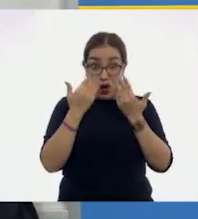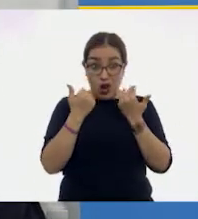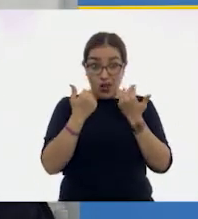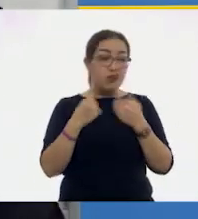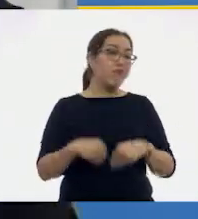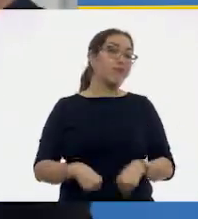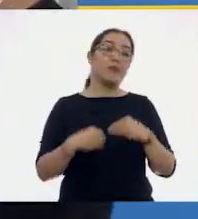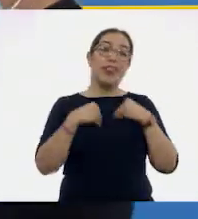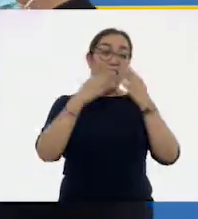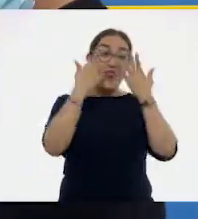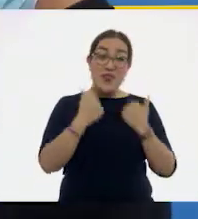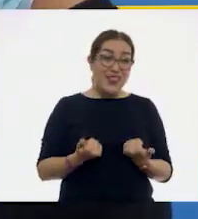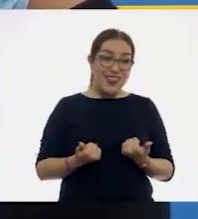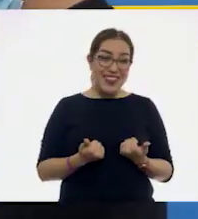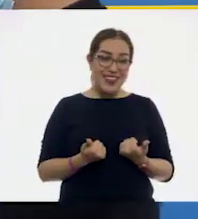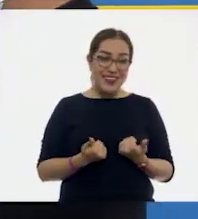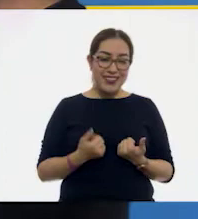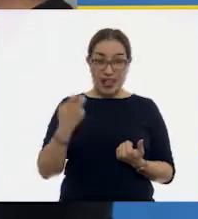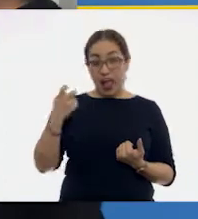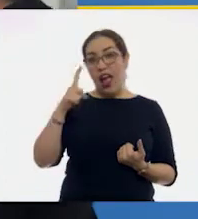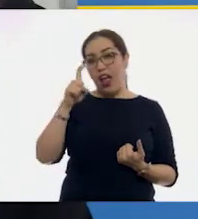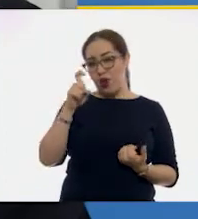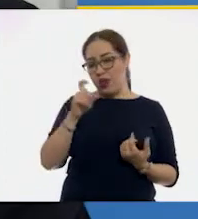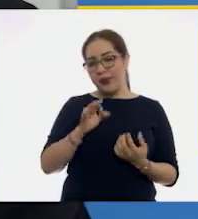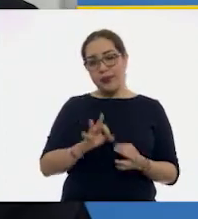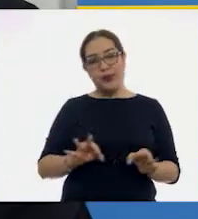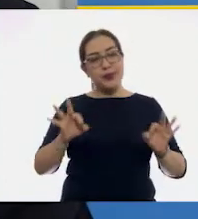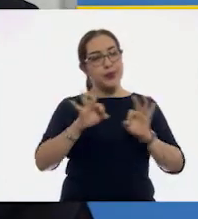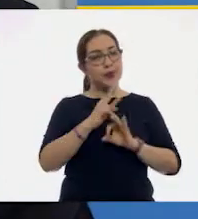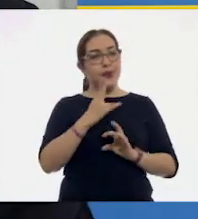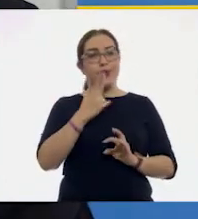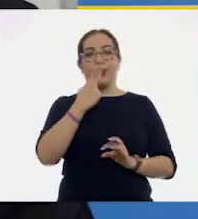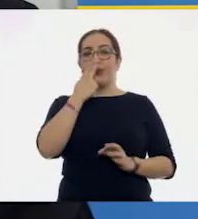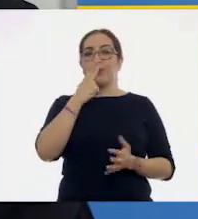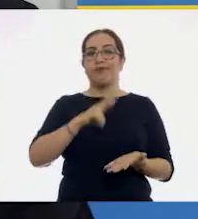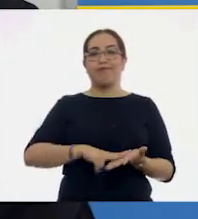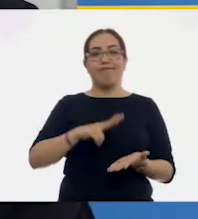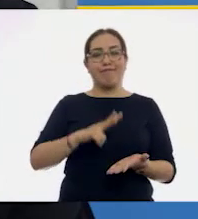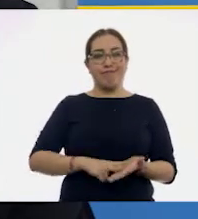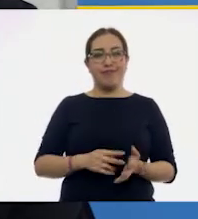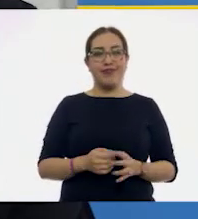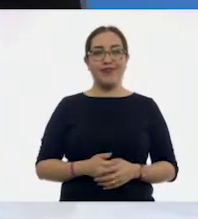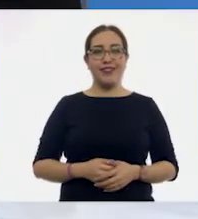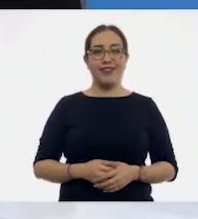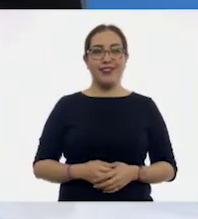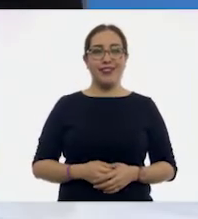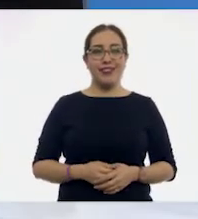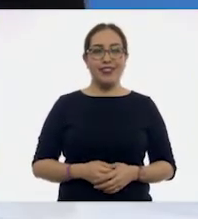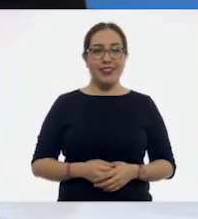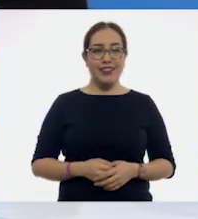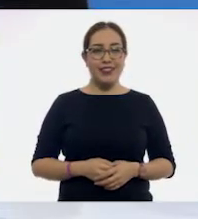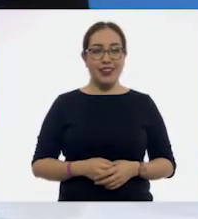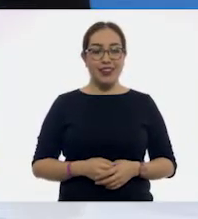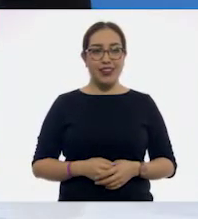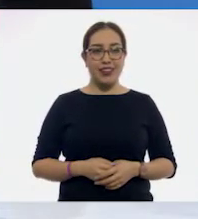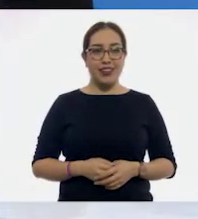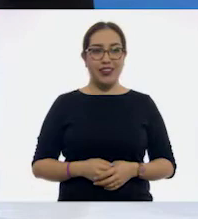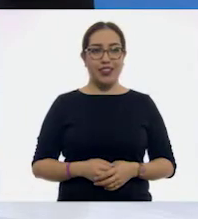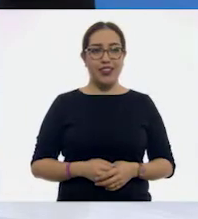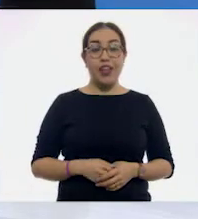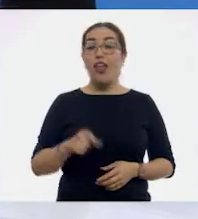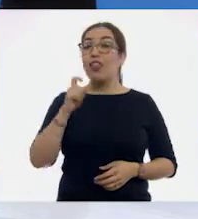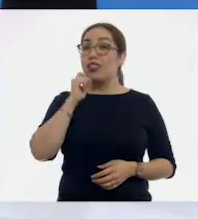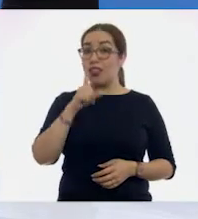vivir. Entonces, gracias al agua, nos permite tener vida. ¿Sale? Muy bien.